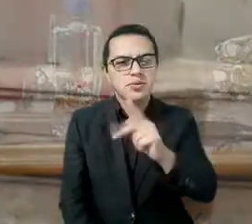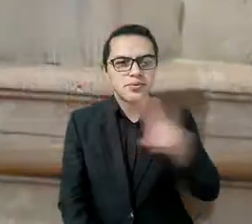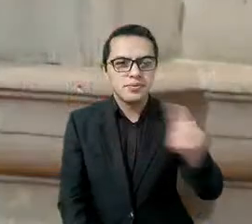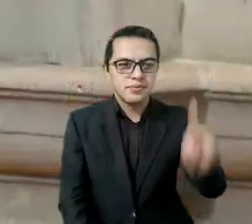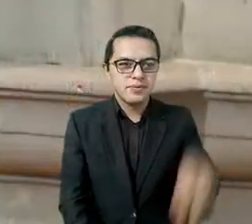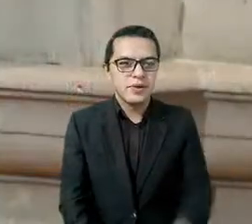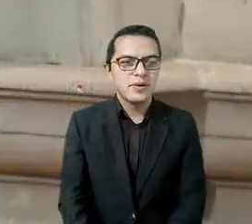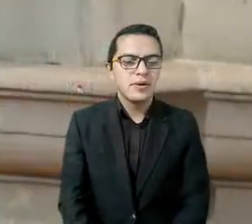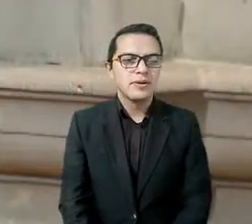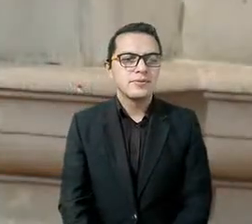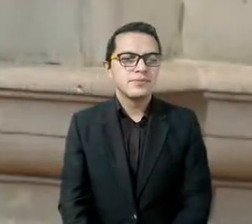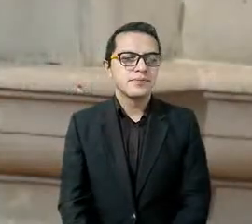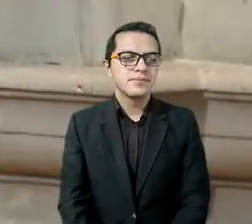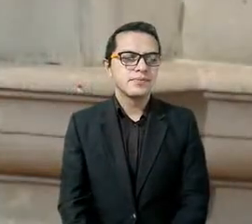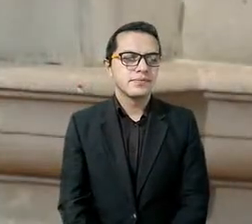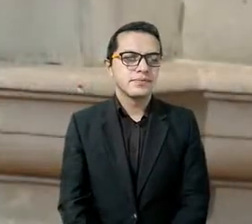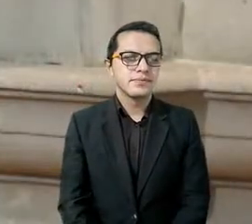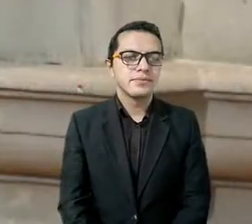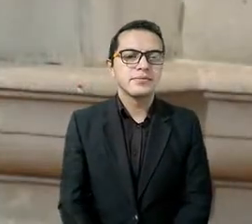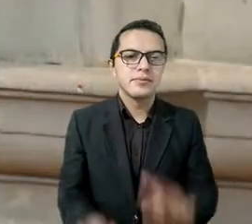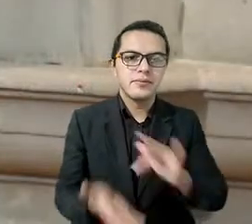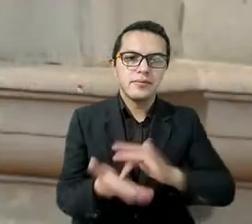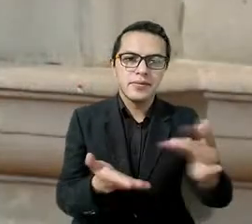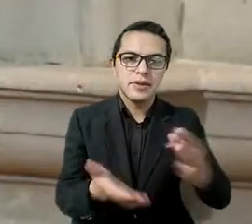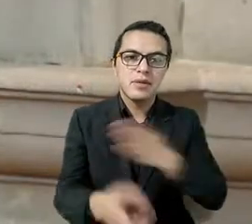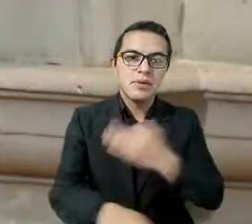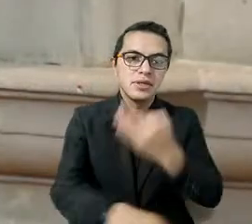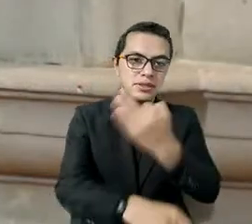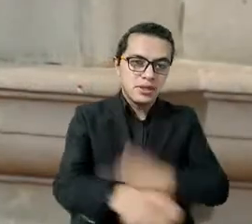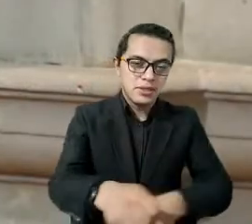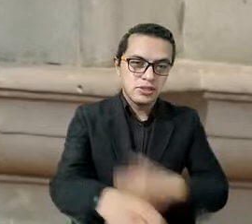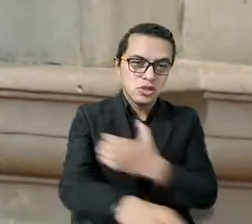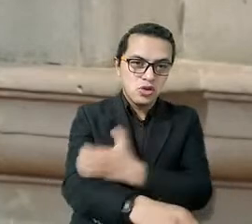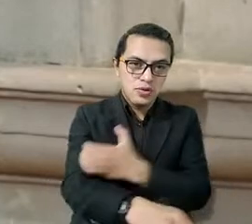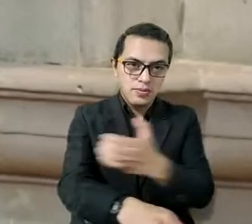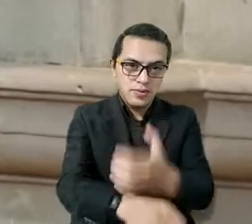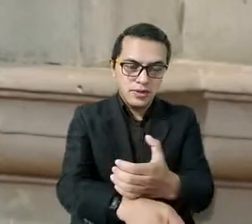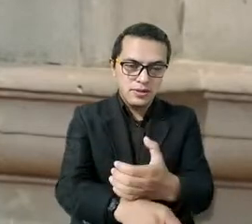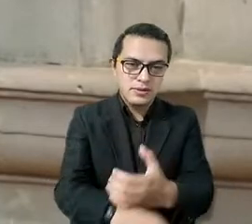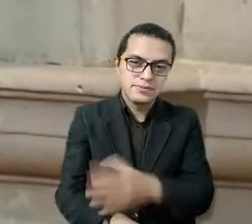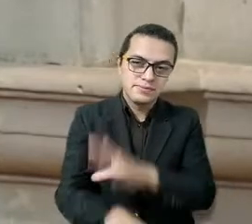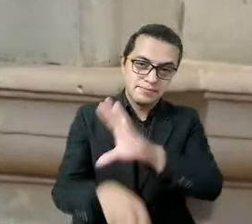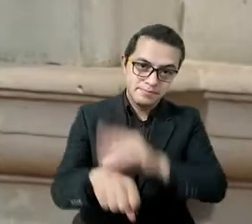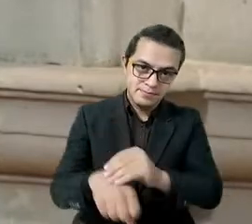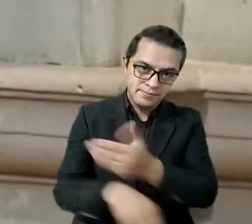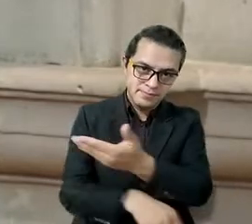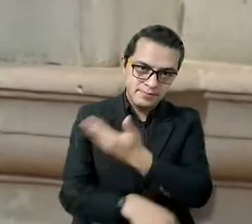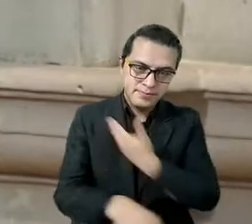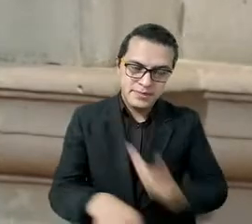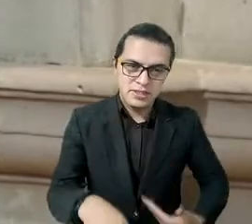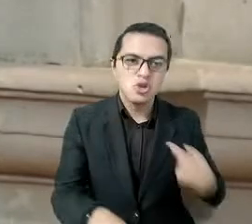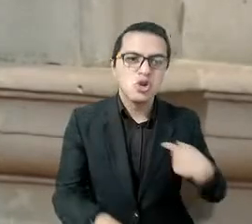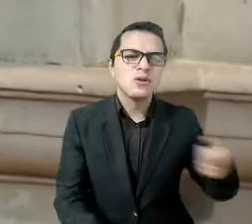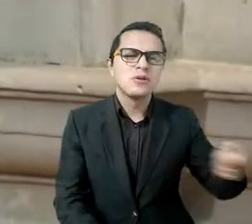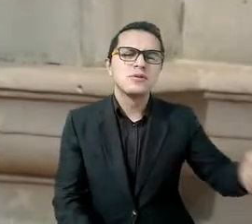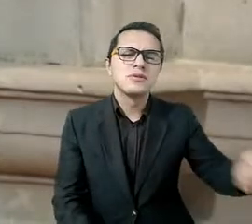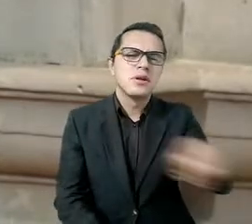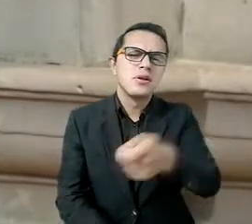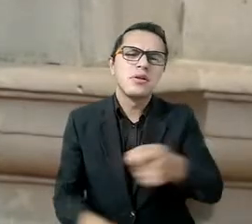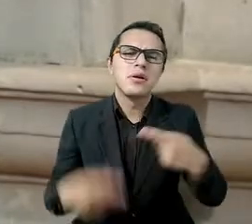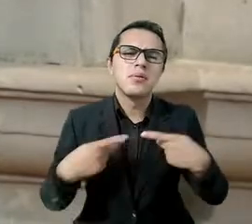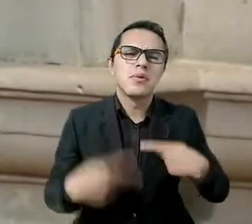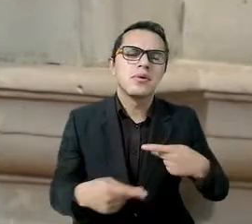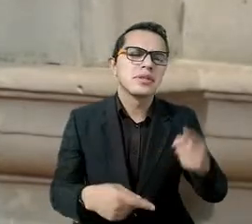Gracias. Buenas tardes, compañeras, compañeros. Con la venia de la presidenta, saludo con gusto a quienes forman parte de la